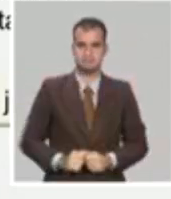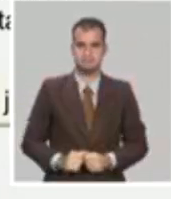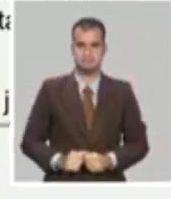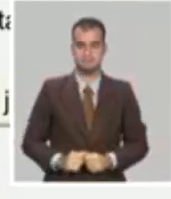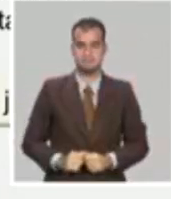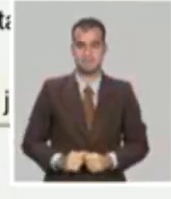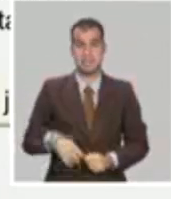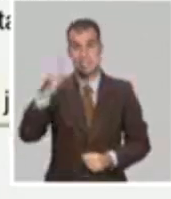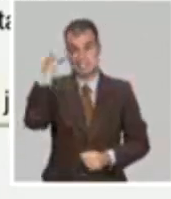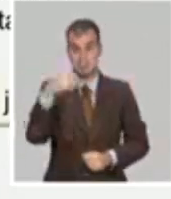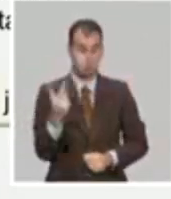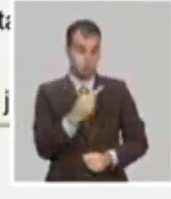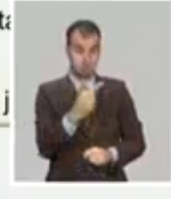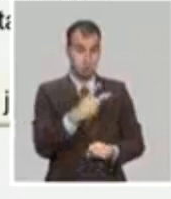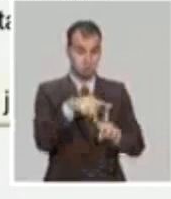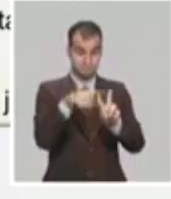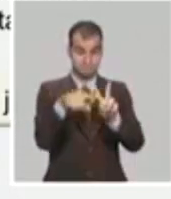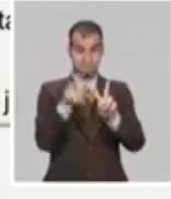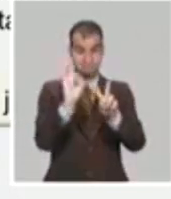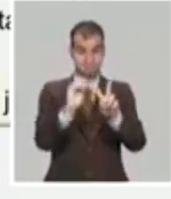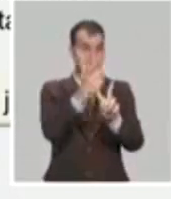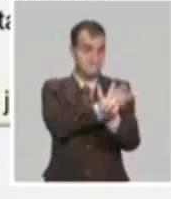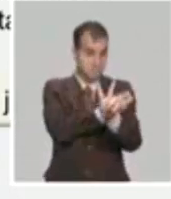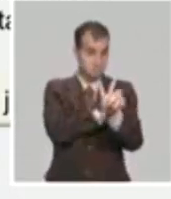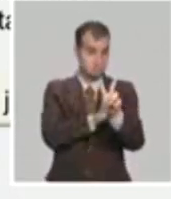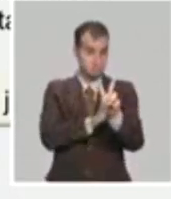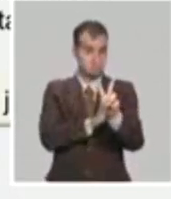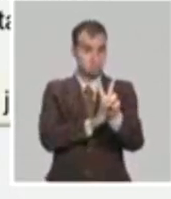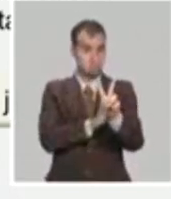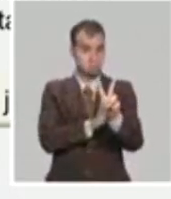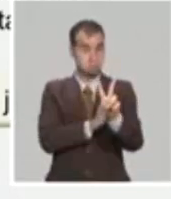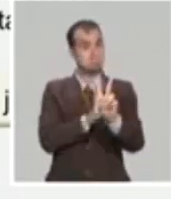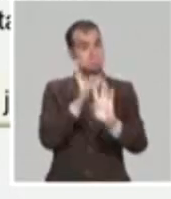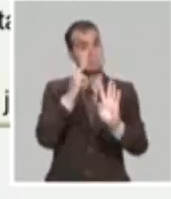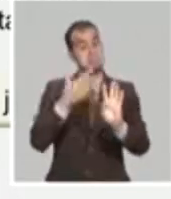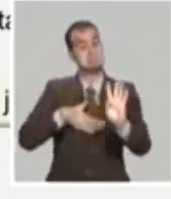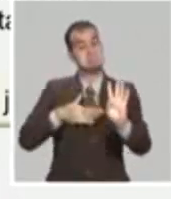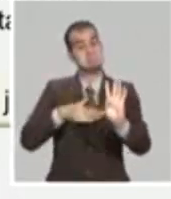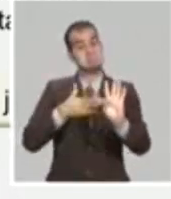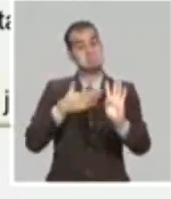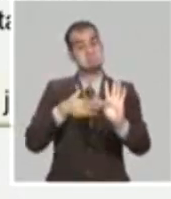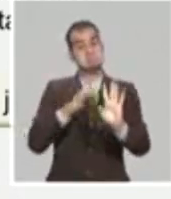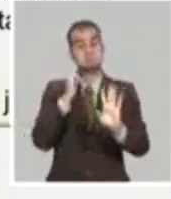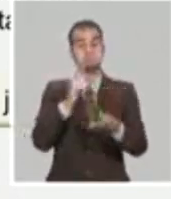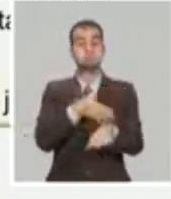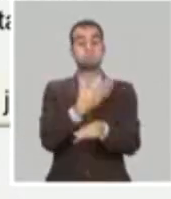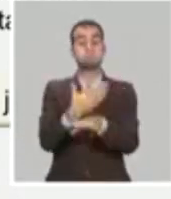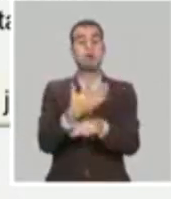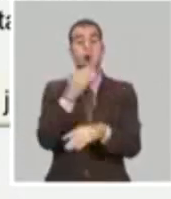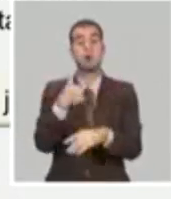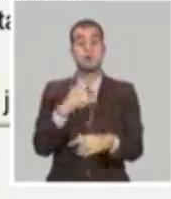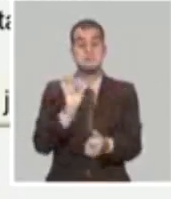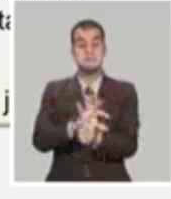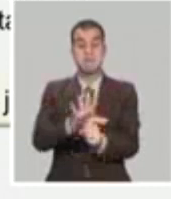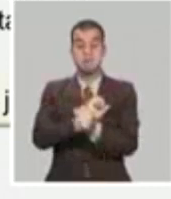candidatos vacunales en el proceso, hasta que, como explicó la compañera Oquita, nosotros tengamos, pero vamos a ir